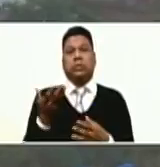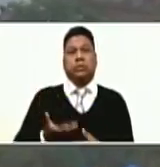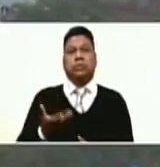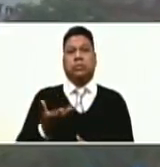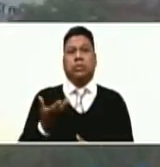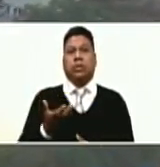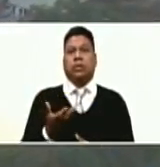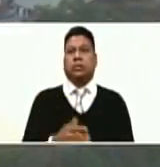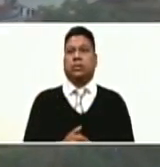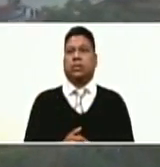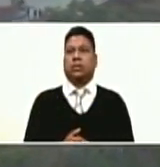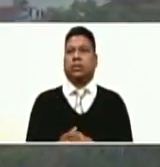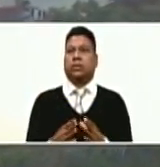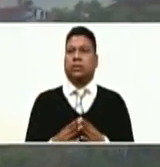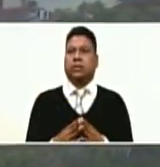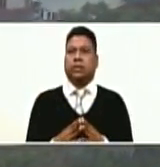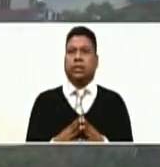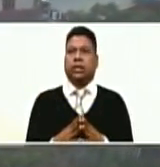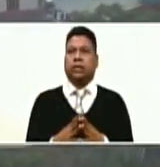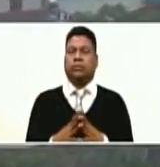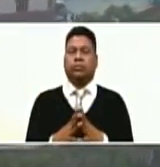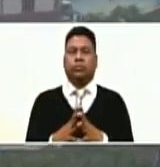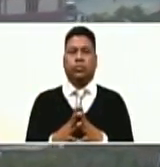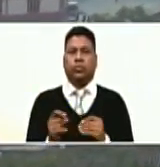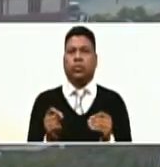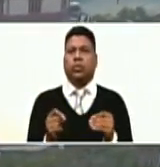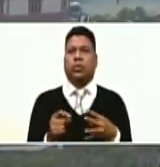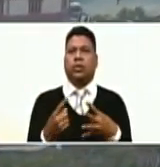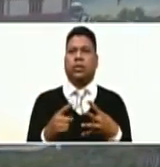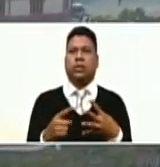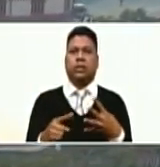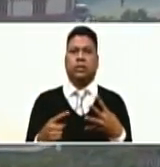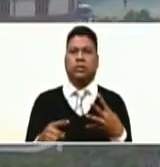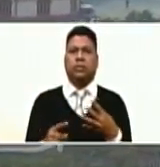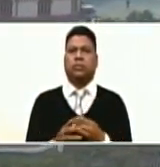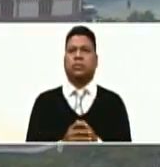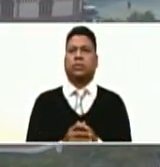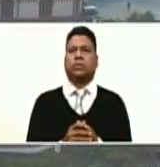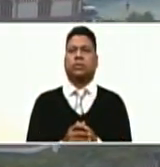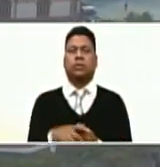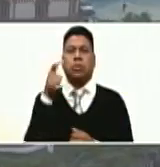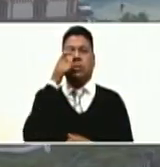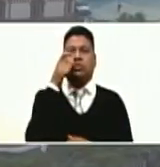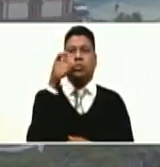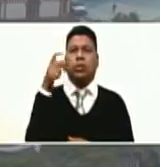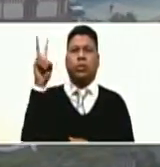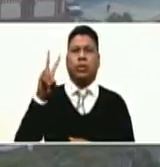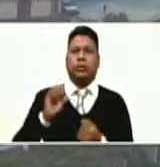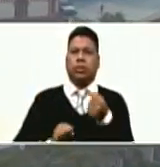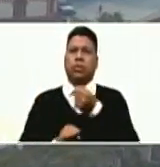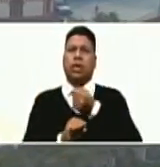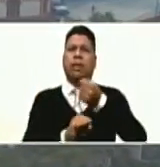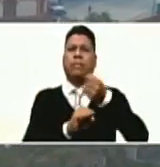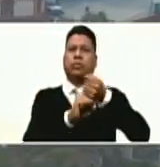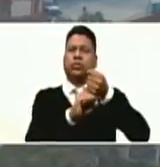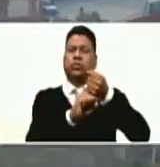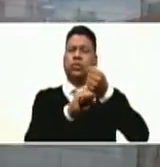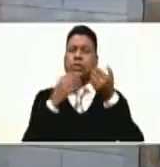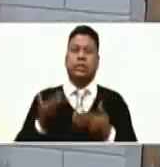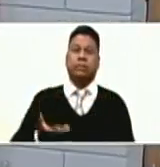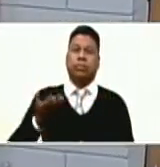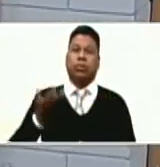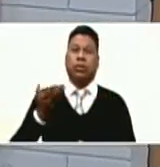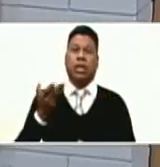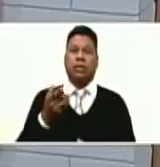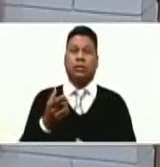tanto sus más férreos detractores como el pueblo venezolano que lo apoyó en gran cuantía durante su